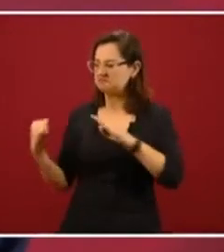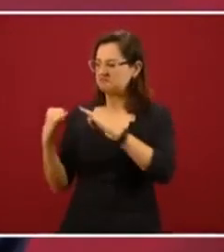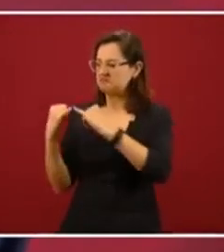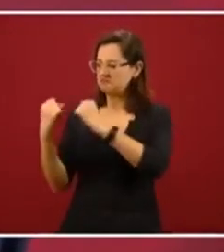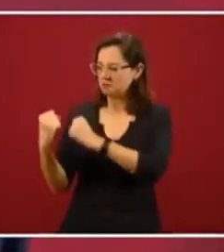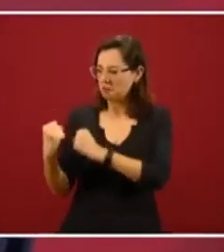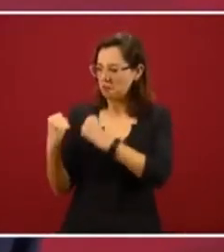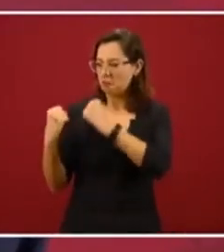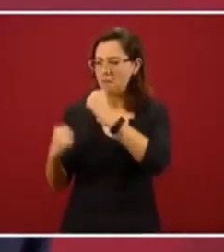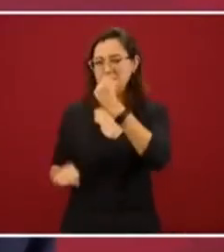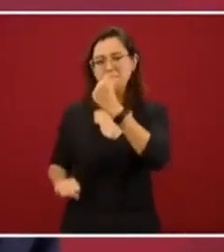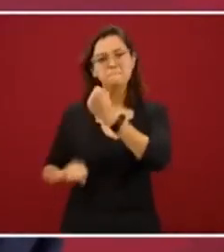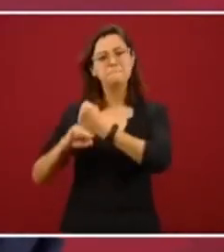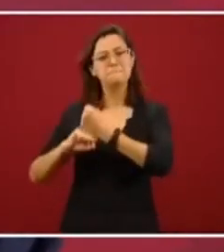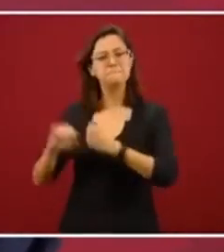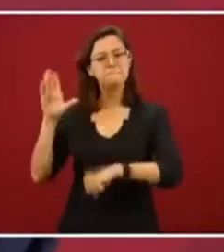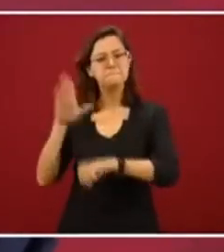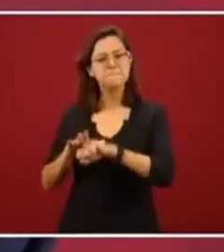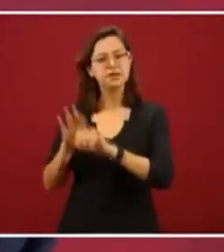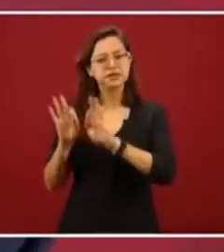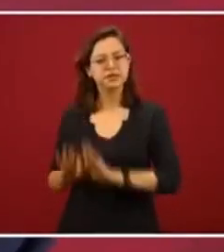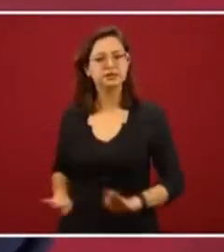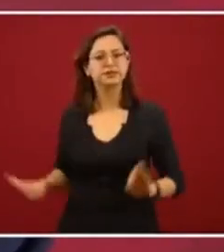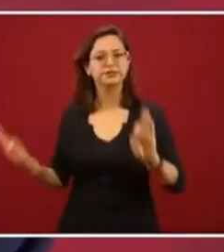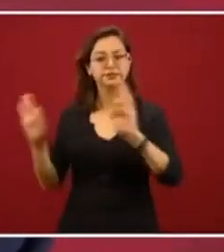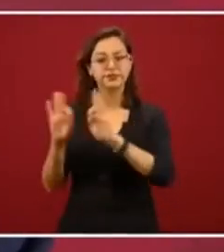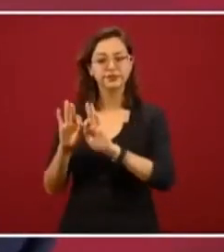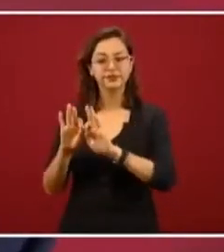más importante.